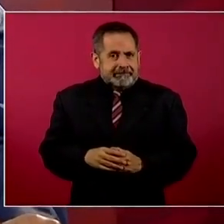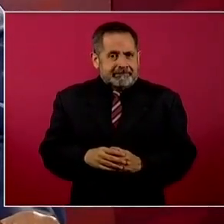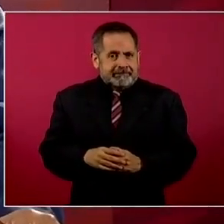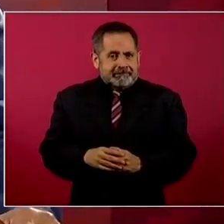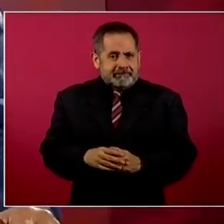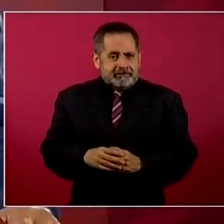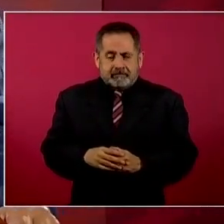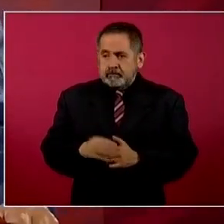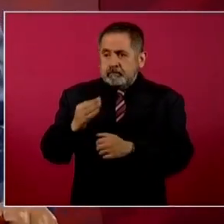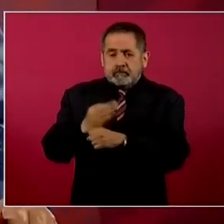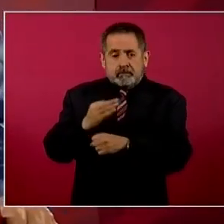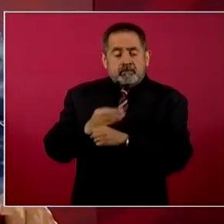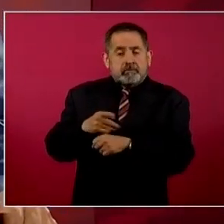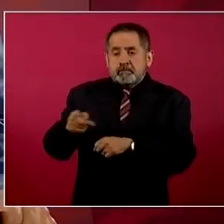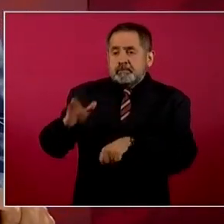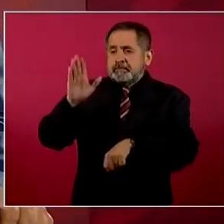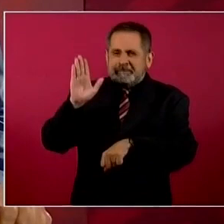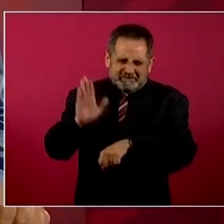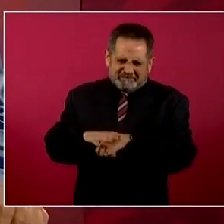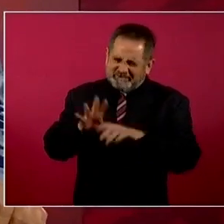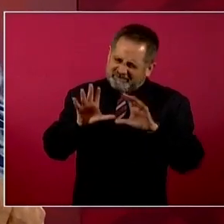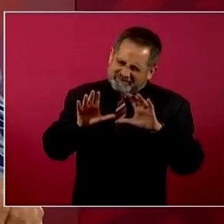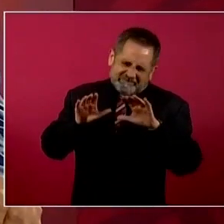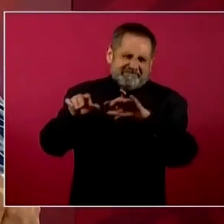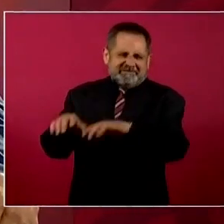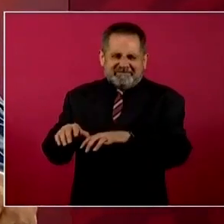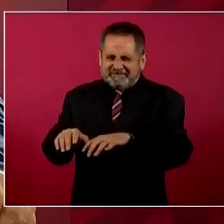con más equipos